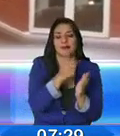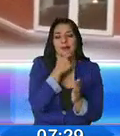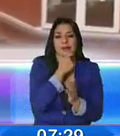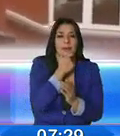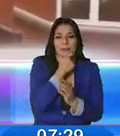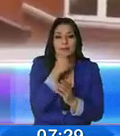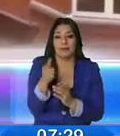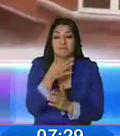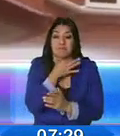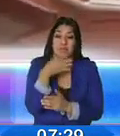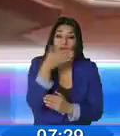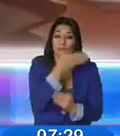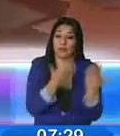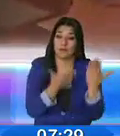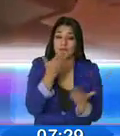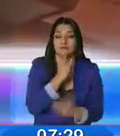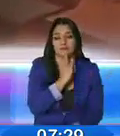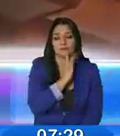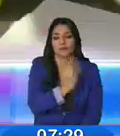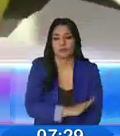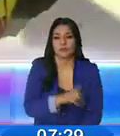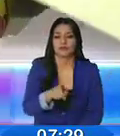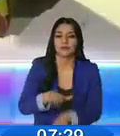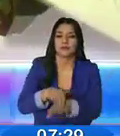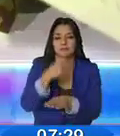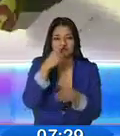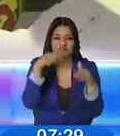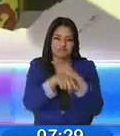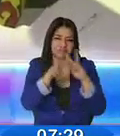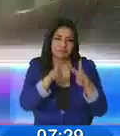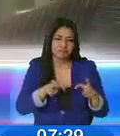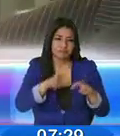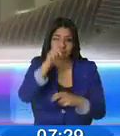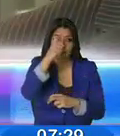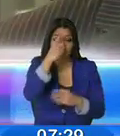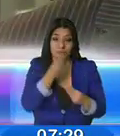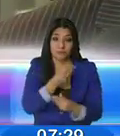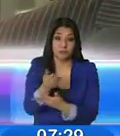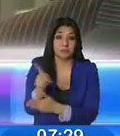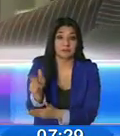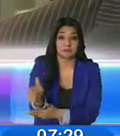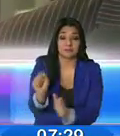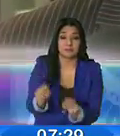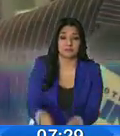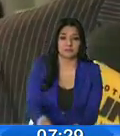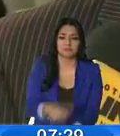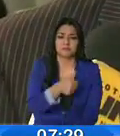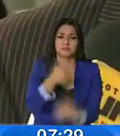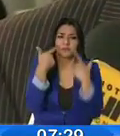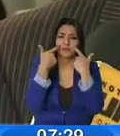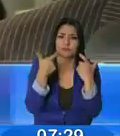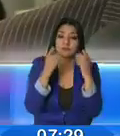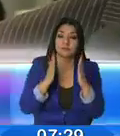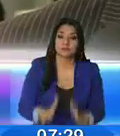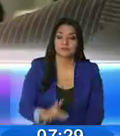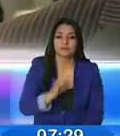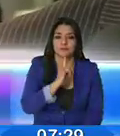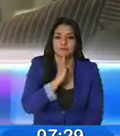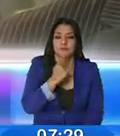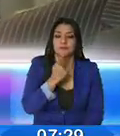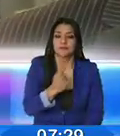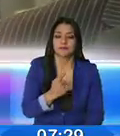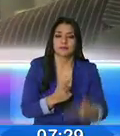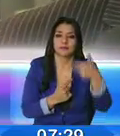ser extraditado a Estados Unidos por revelar secretos de Estado. El mismo fiscal general de Estados Unidos ya ha aseverado que hay